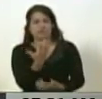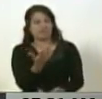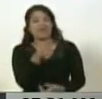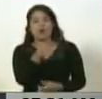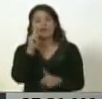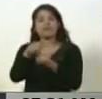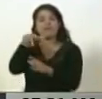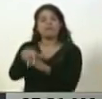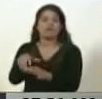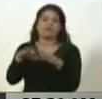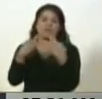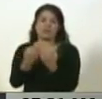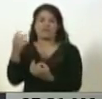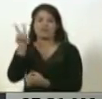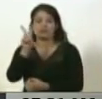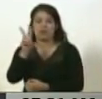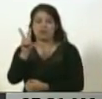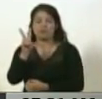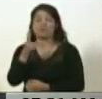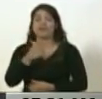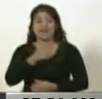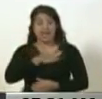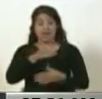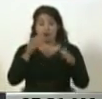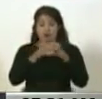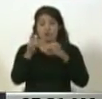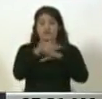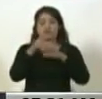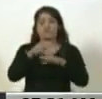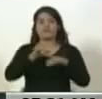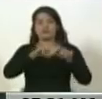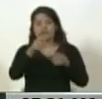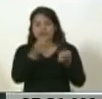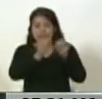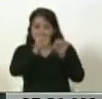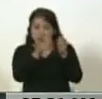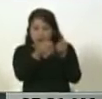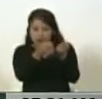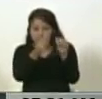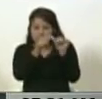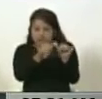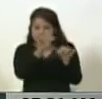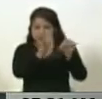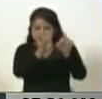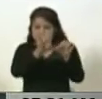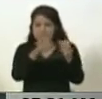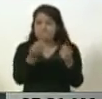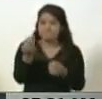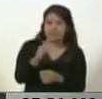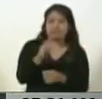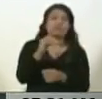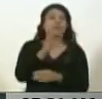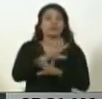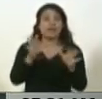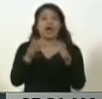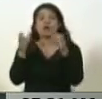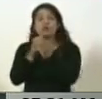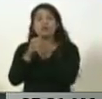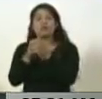eso, tenemos nosotros que perfeccionar los mecanismos de seguimiento y de control que tenemos. Hay una instancia